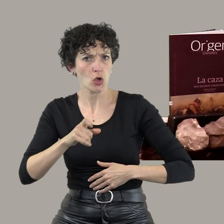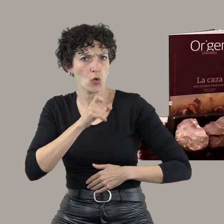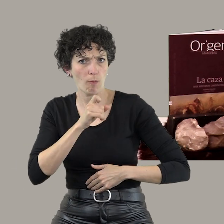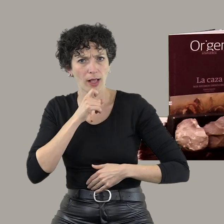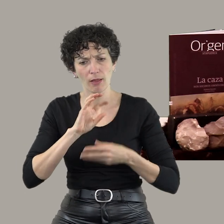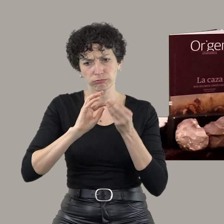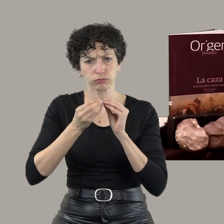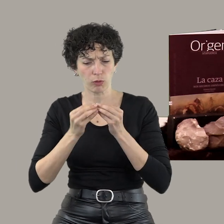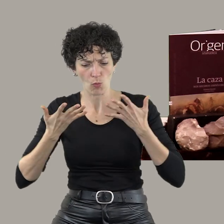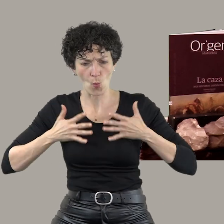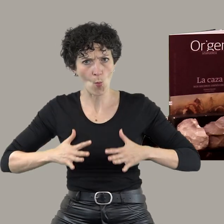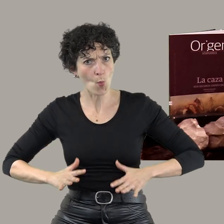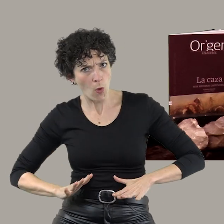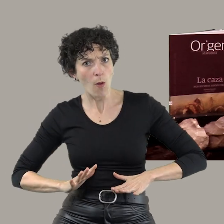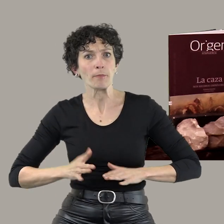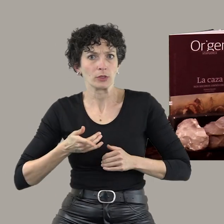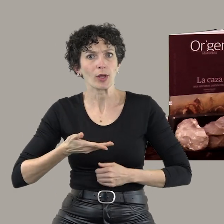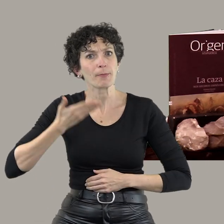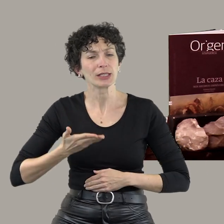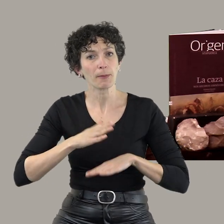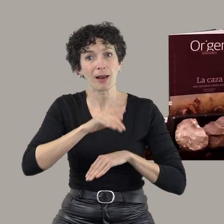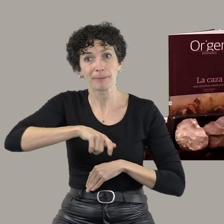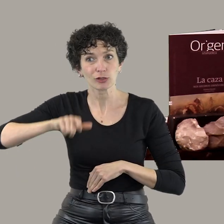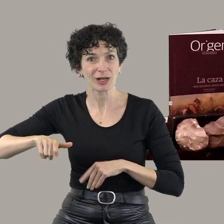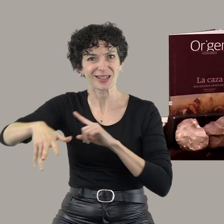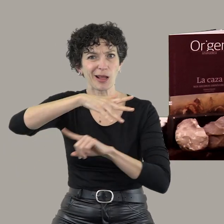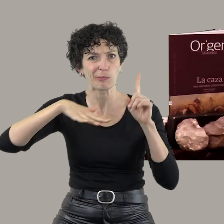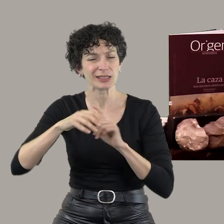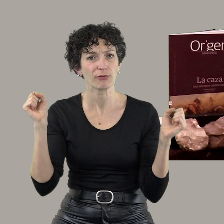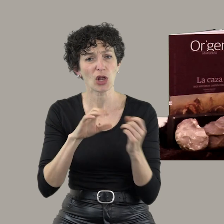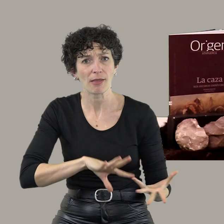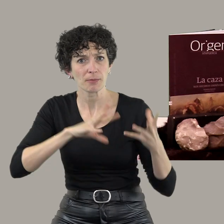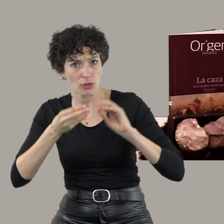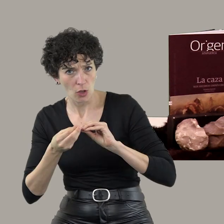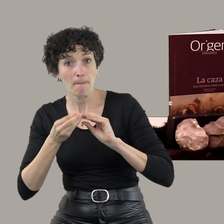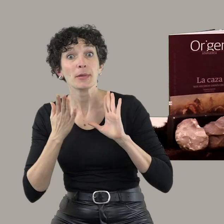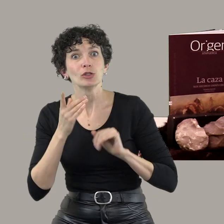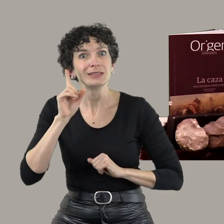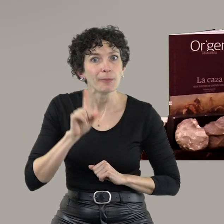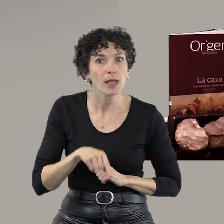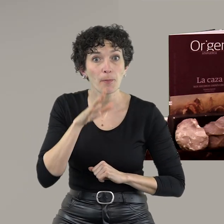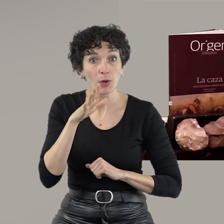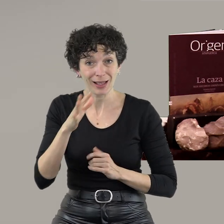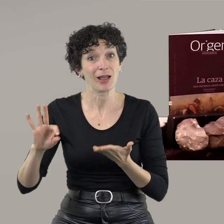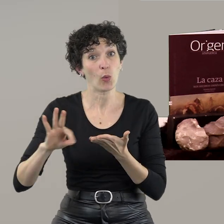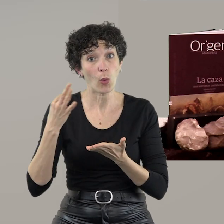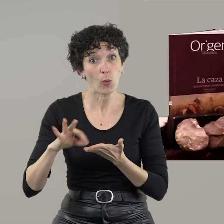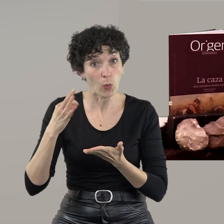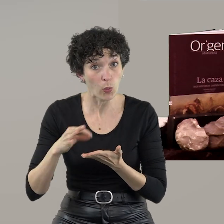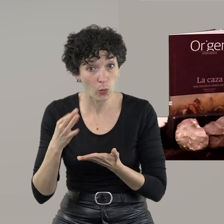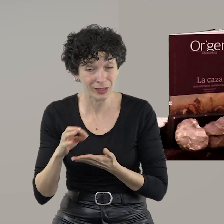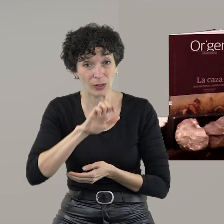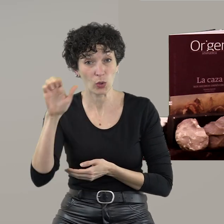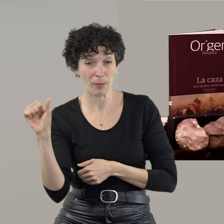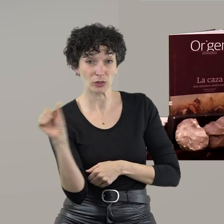sería ceñida o entallada, lo cual es clave para la adaptación de los seres humanos a los ambientes más fríos, sino porque se realizó 14.000 años antes de la